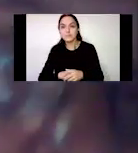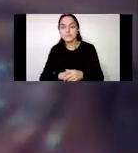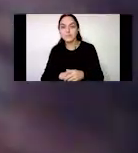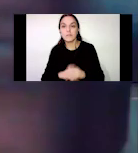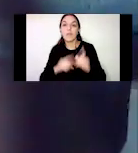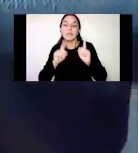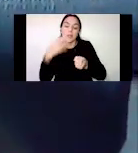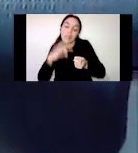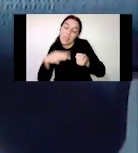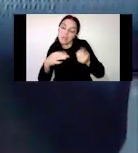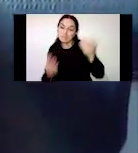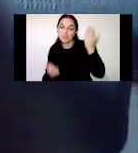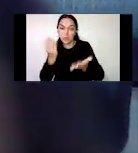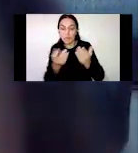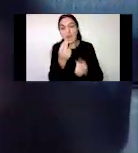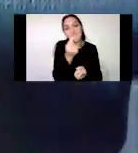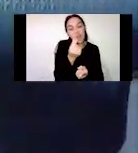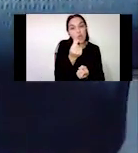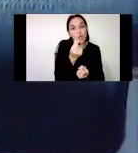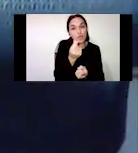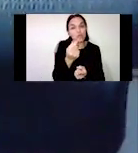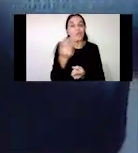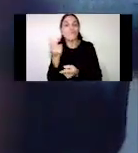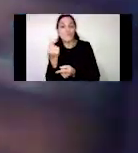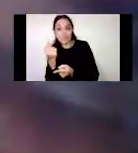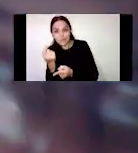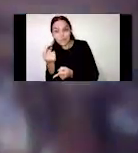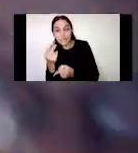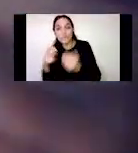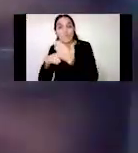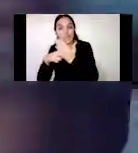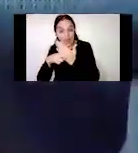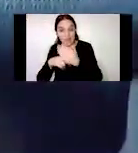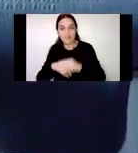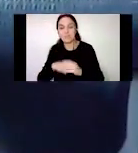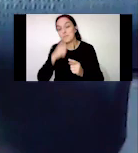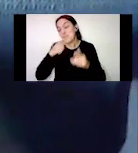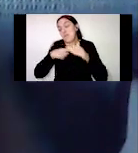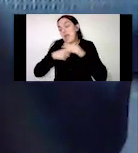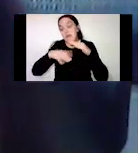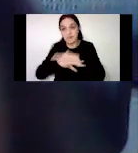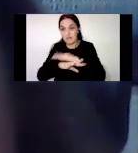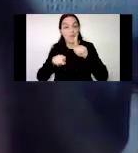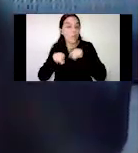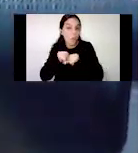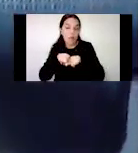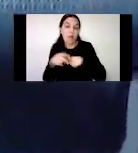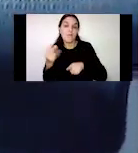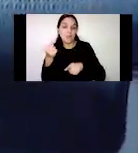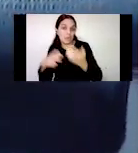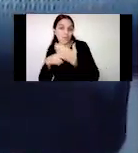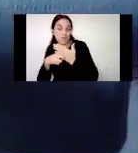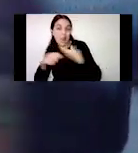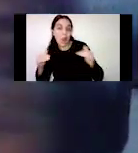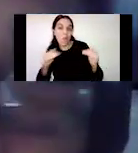que comparar ese valor con la evaluación fiscal, que también, si hablamos de Cava, va a ser la evaluación fiscal homogénea por 4,